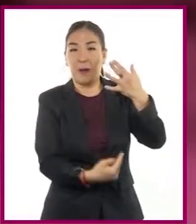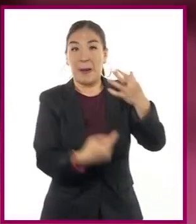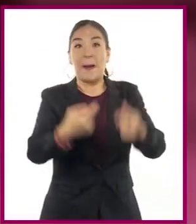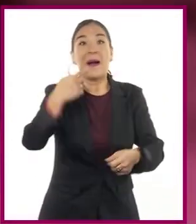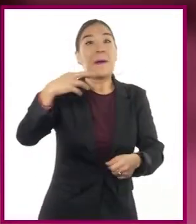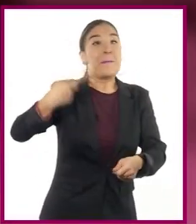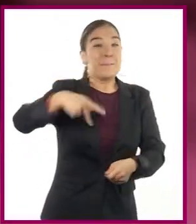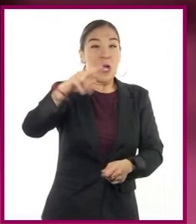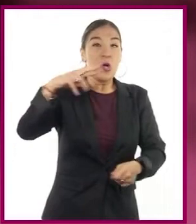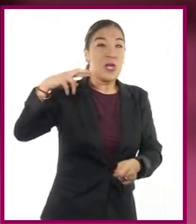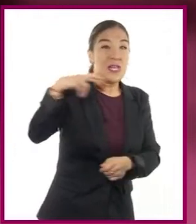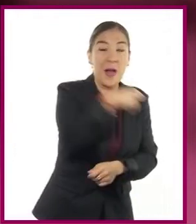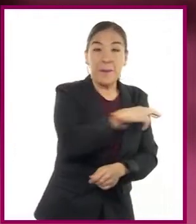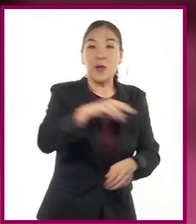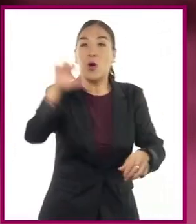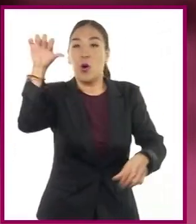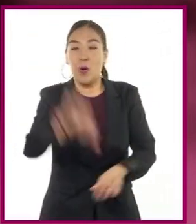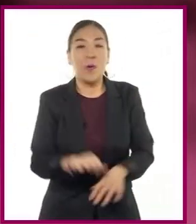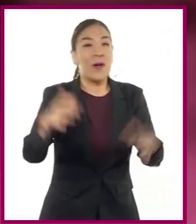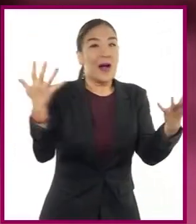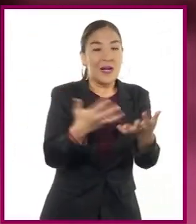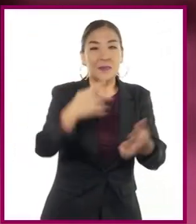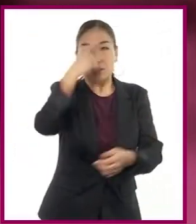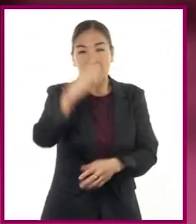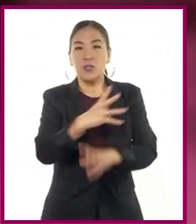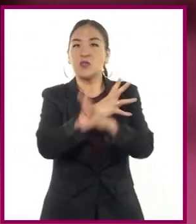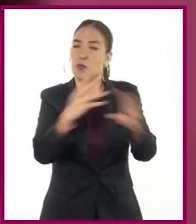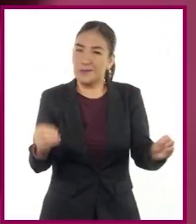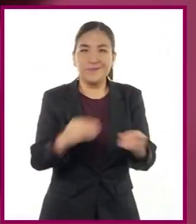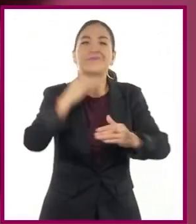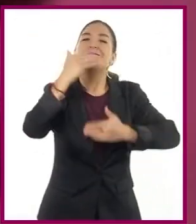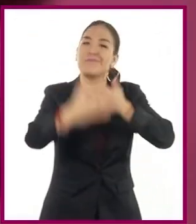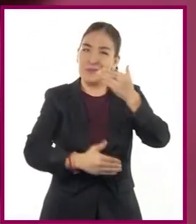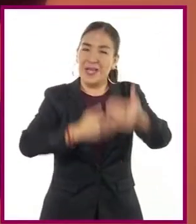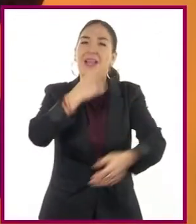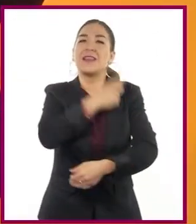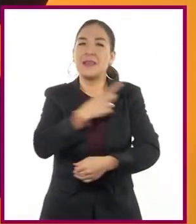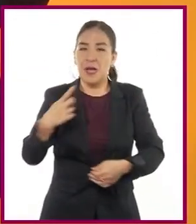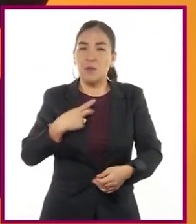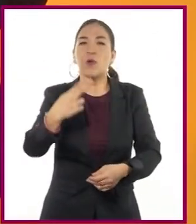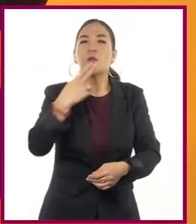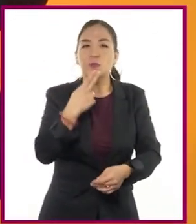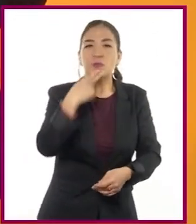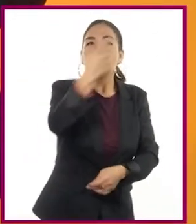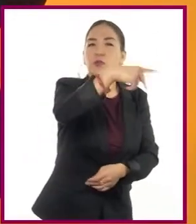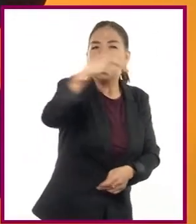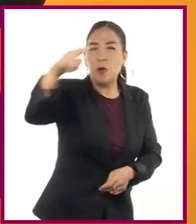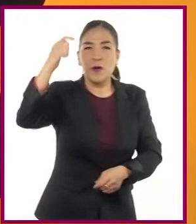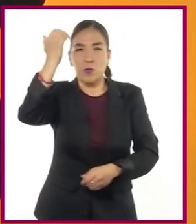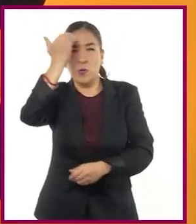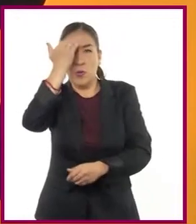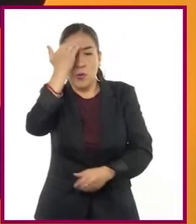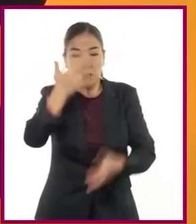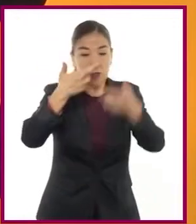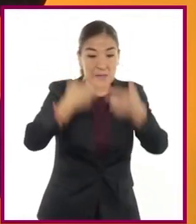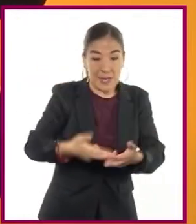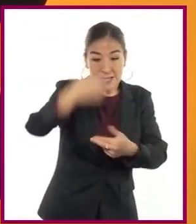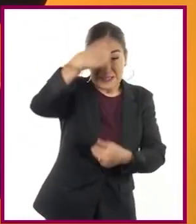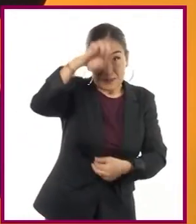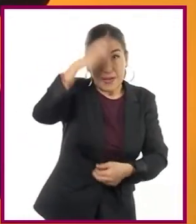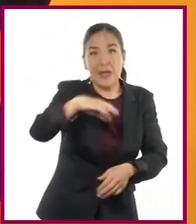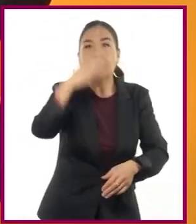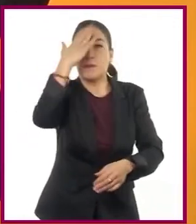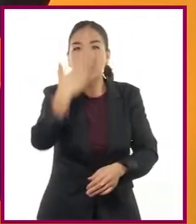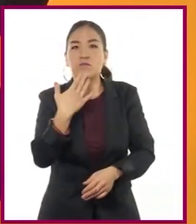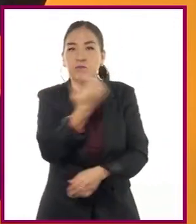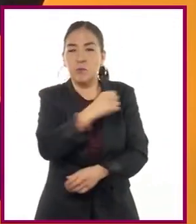rápido e inmediato que nos lleve a la solución. Debemos utilizar nuestras habilidades y conocimientos previos para